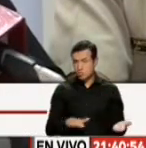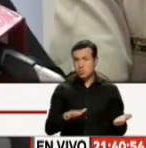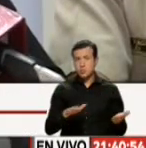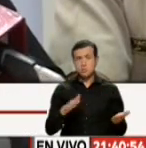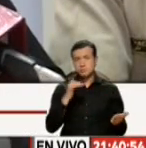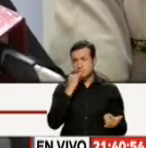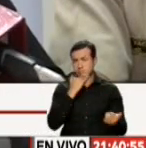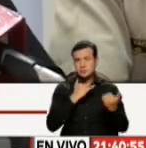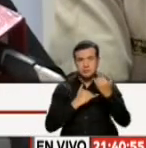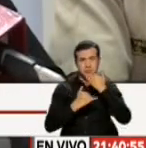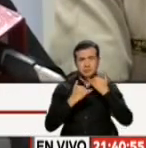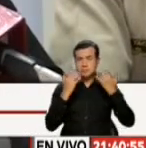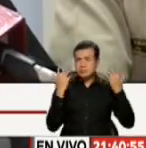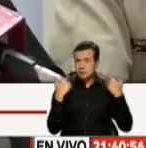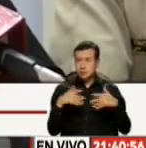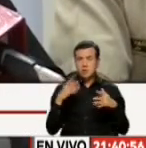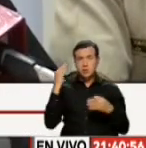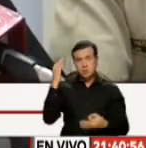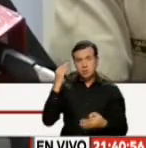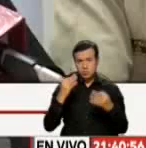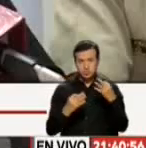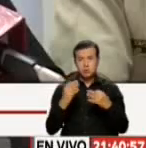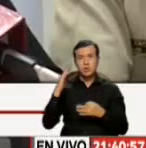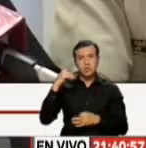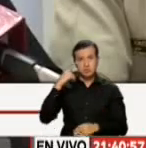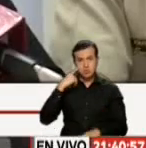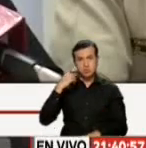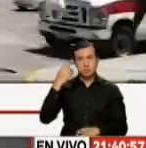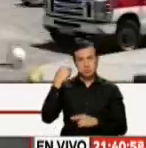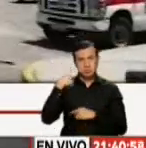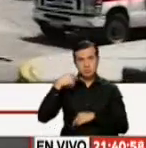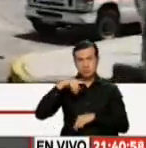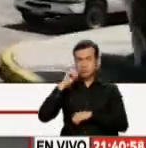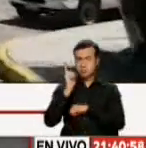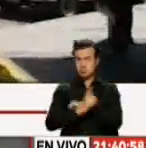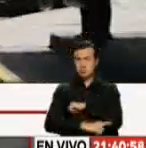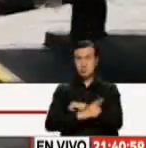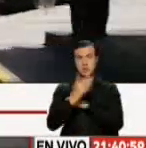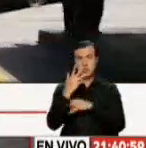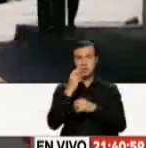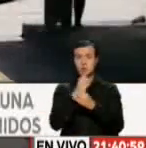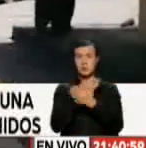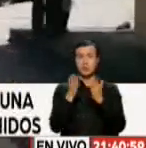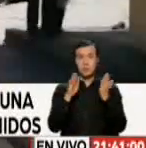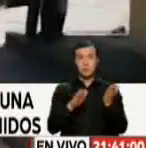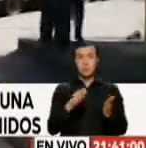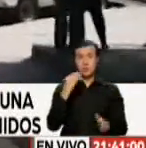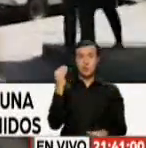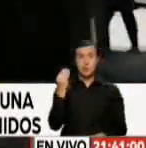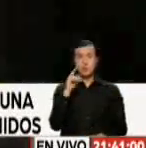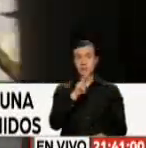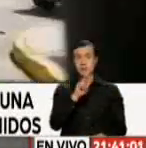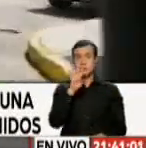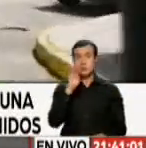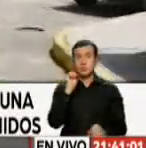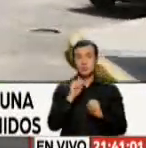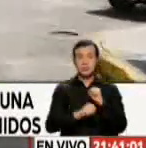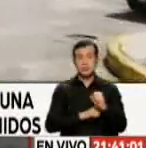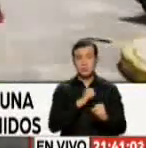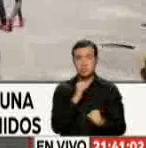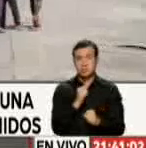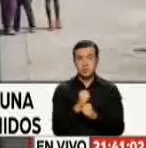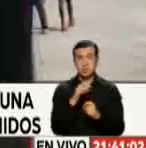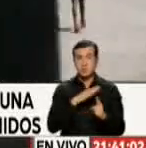unos incidentes que ya la justicia tendrá que esclarecer. Tras conocer de la muerte del joven de 24 años,